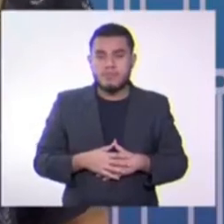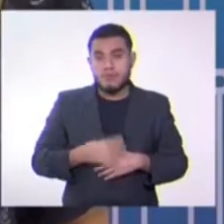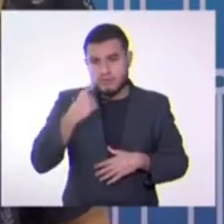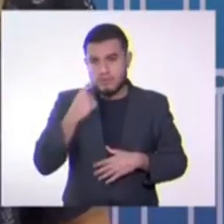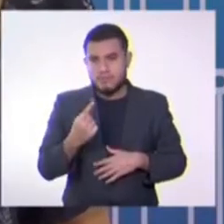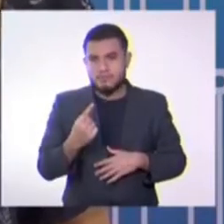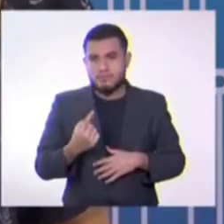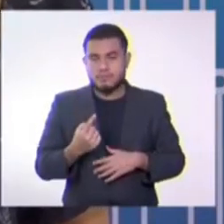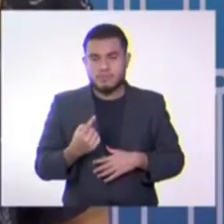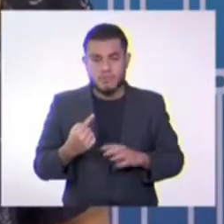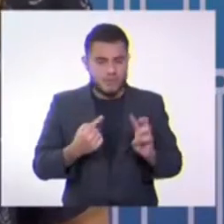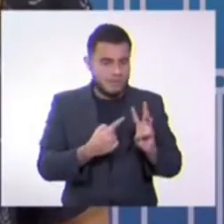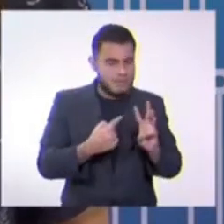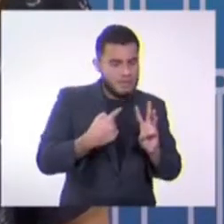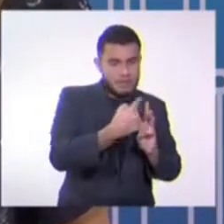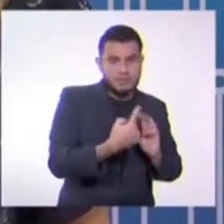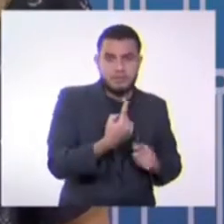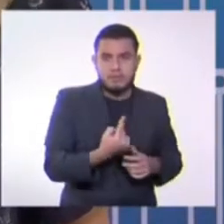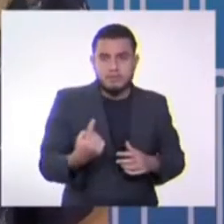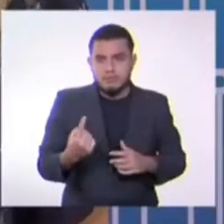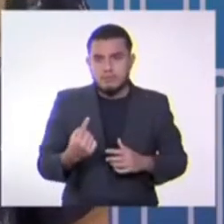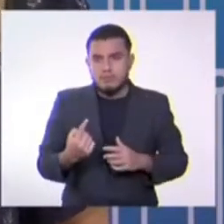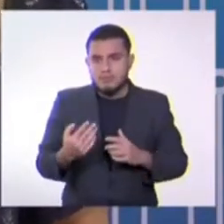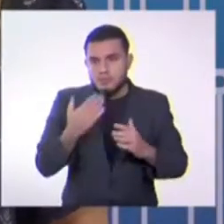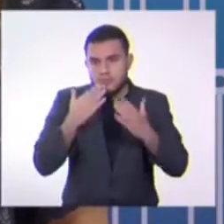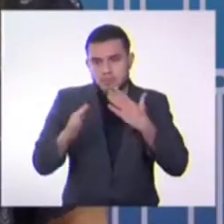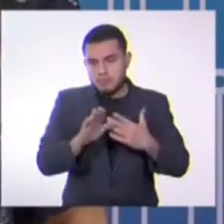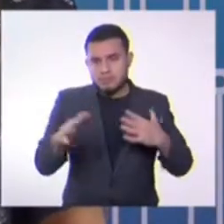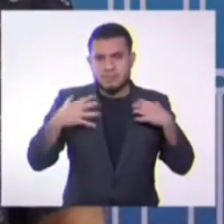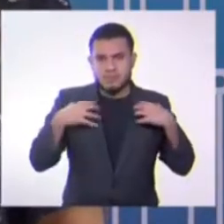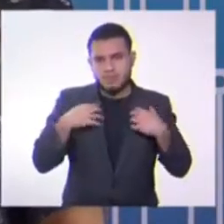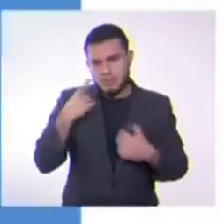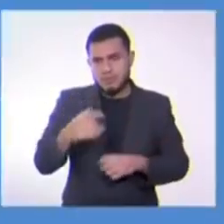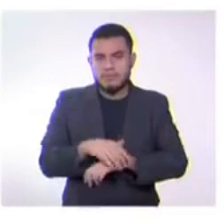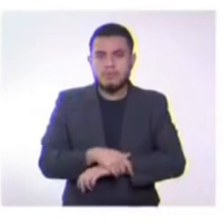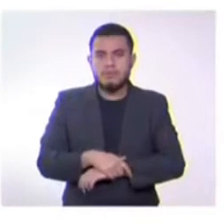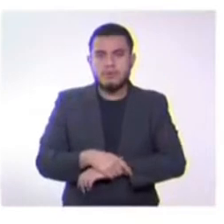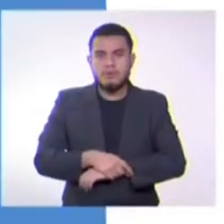estos personajes contándonos parte de su vida? Veámoslo.